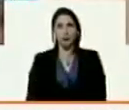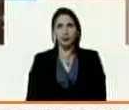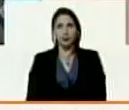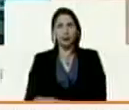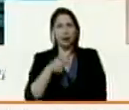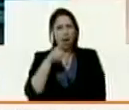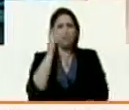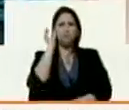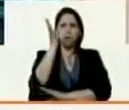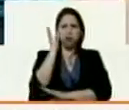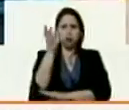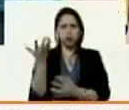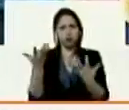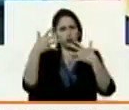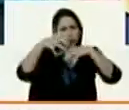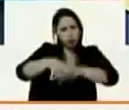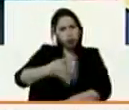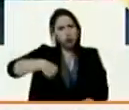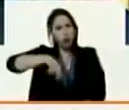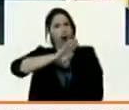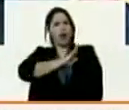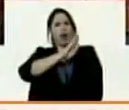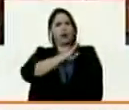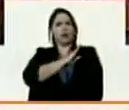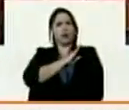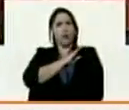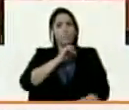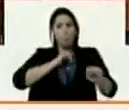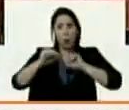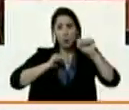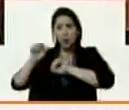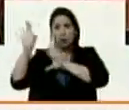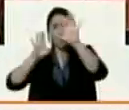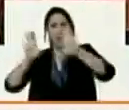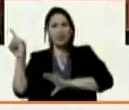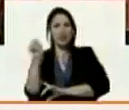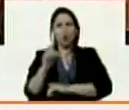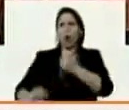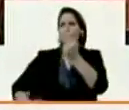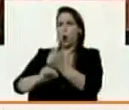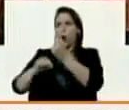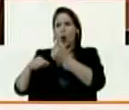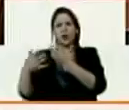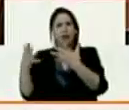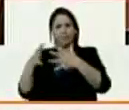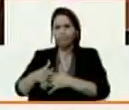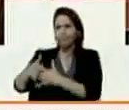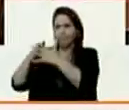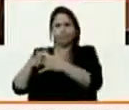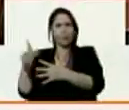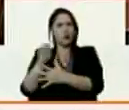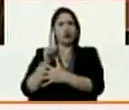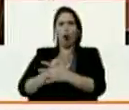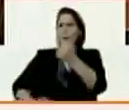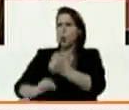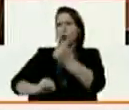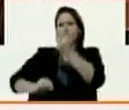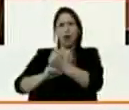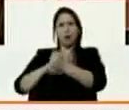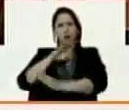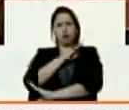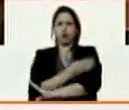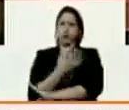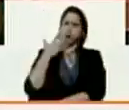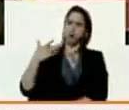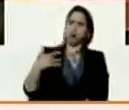Ese es el foro de integración nuestro, los no alineados, los rebeldes, los que no estamos con los poderosos, los que estamos en la